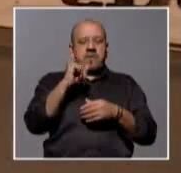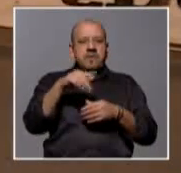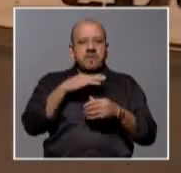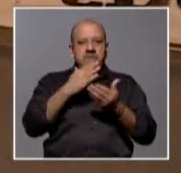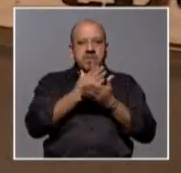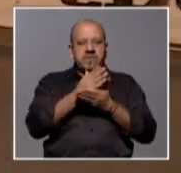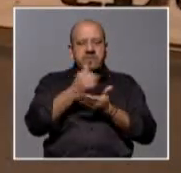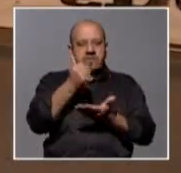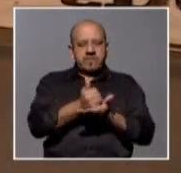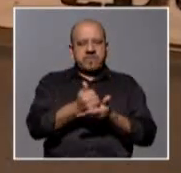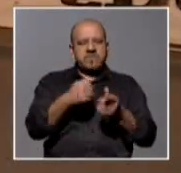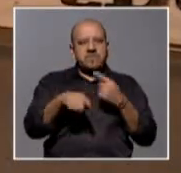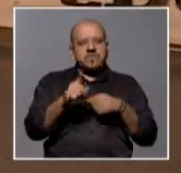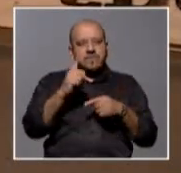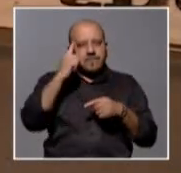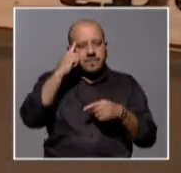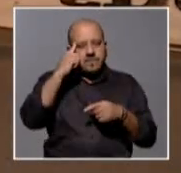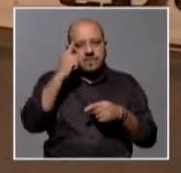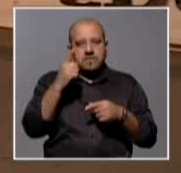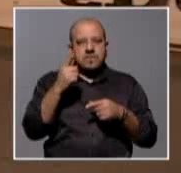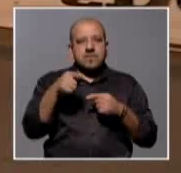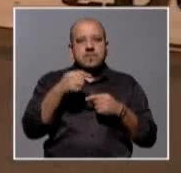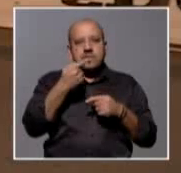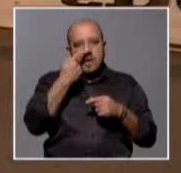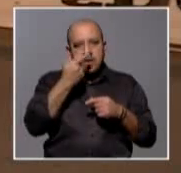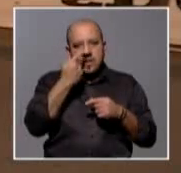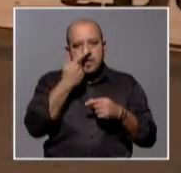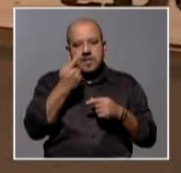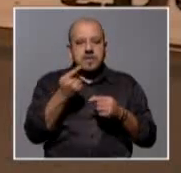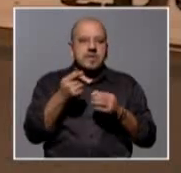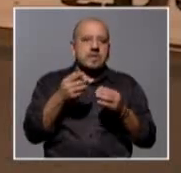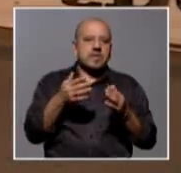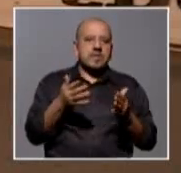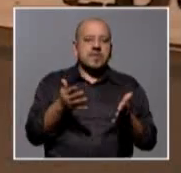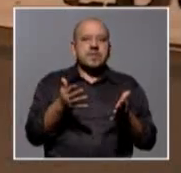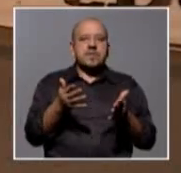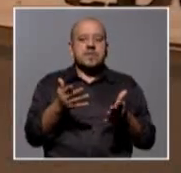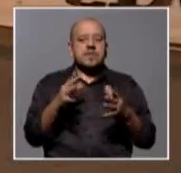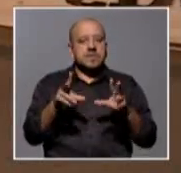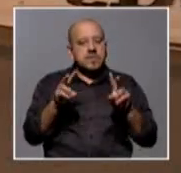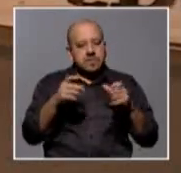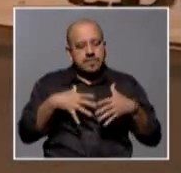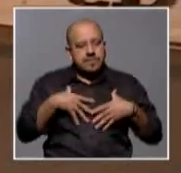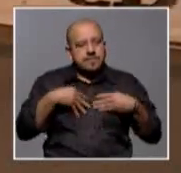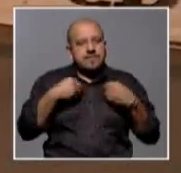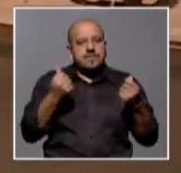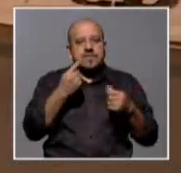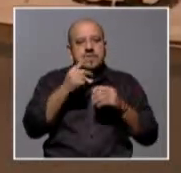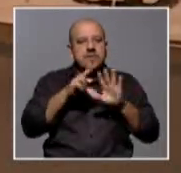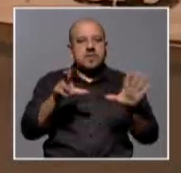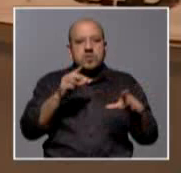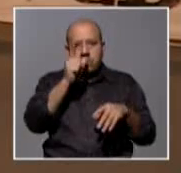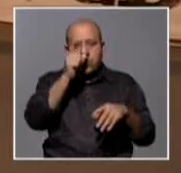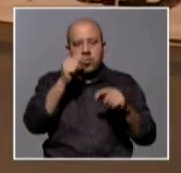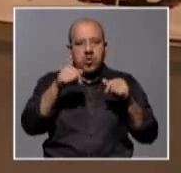en 18 de julio. Y me parece muy interesante y en un punto muy conmovedor que 18 de julio hoy